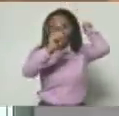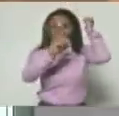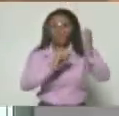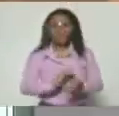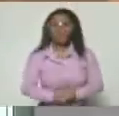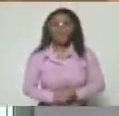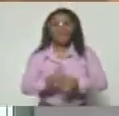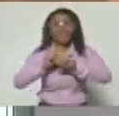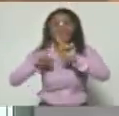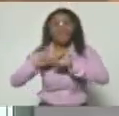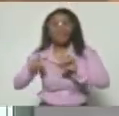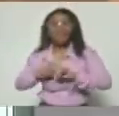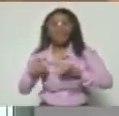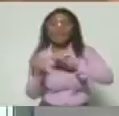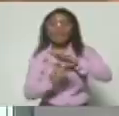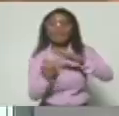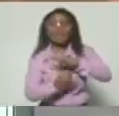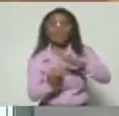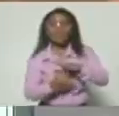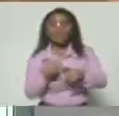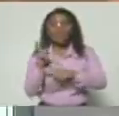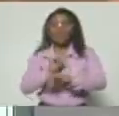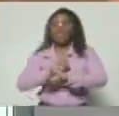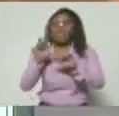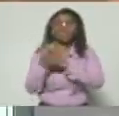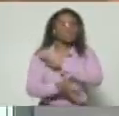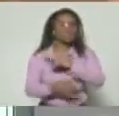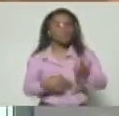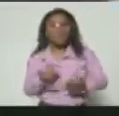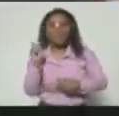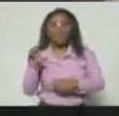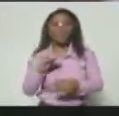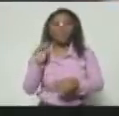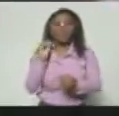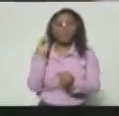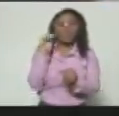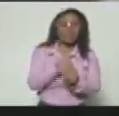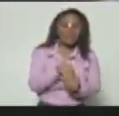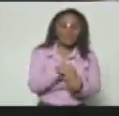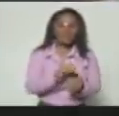con distintos instrumentos que a la final son instrumentos para la intervención,